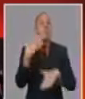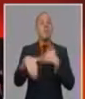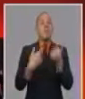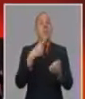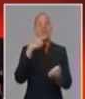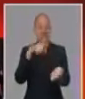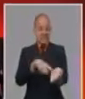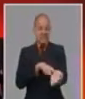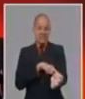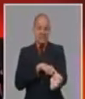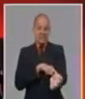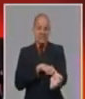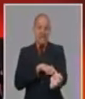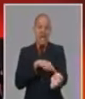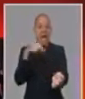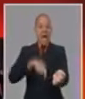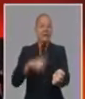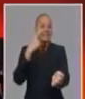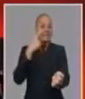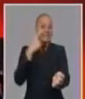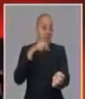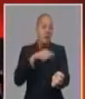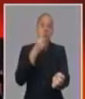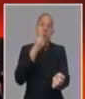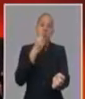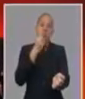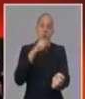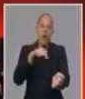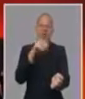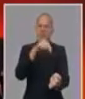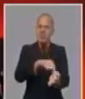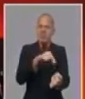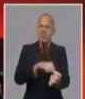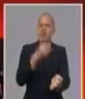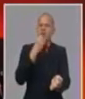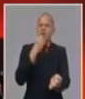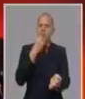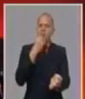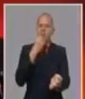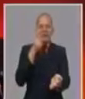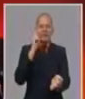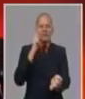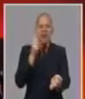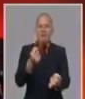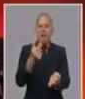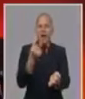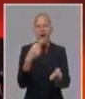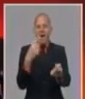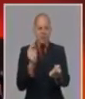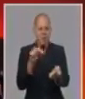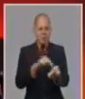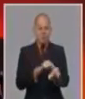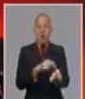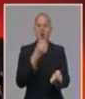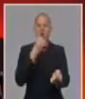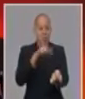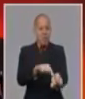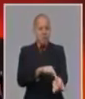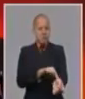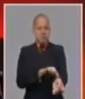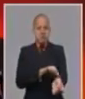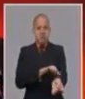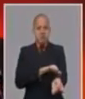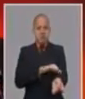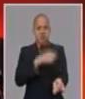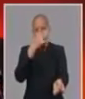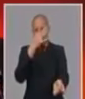de plaquetas que pueden inducir procesos trombóticos posteriormente a la COVID, pero tampoco sabemos qué tiempo dura